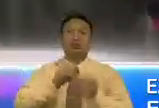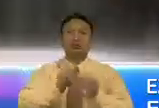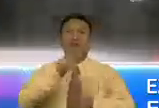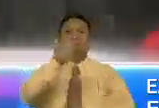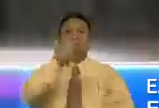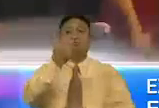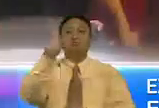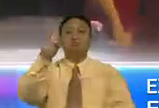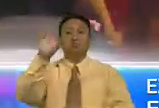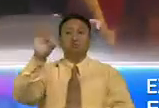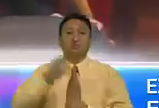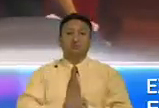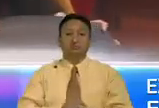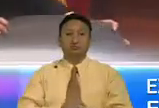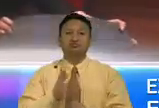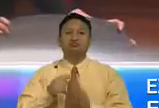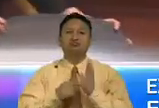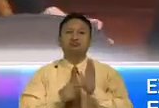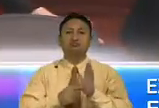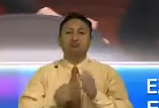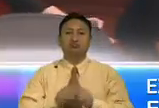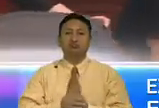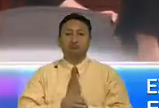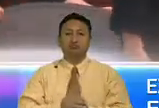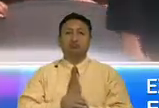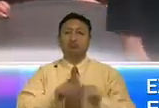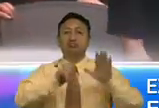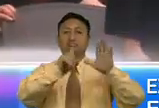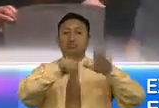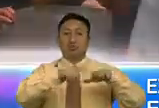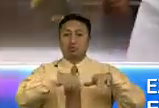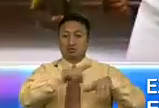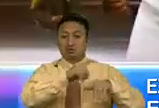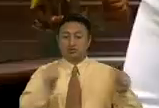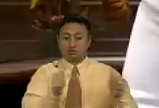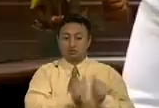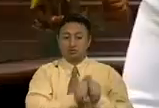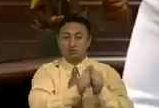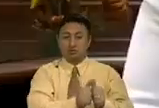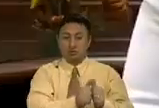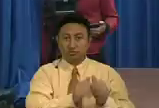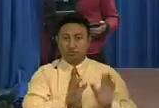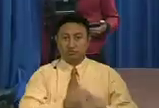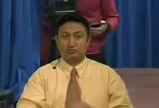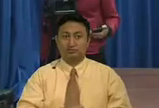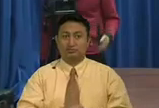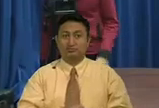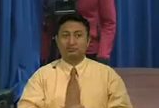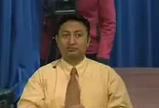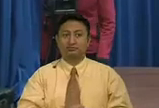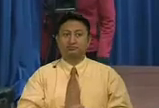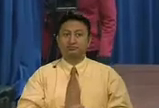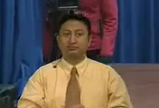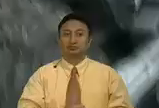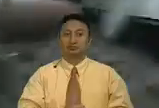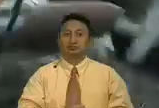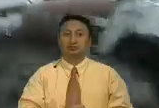1369, donde se establece custodia por 6 meses, luego de dejar las funciones en calidad de